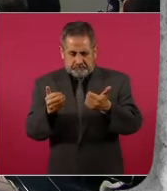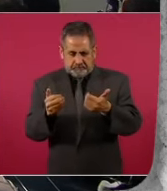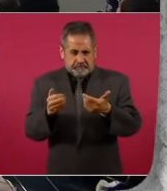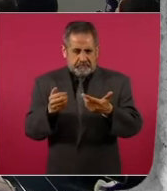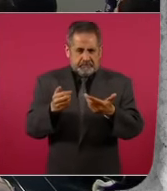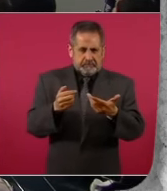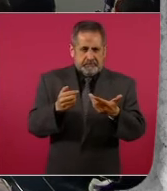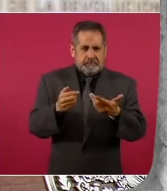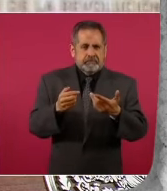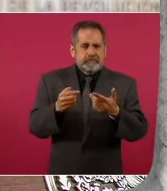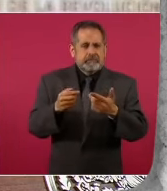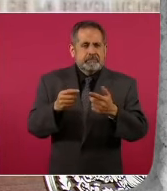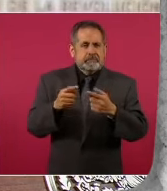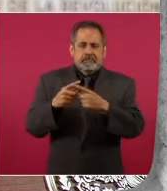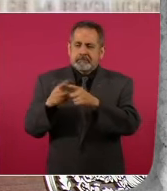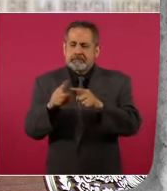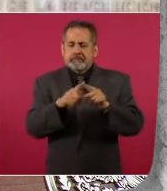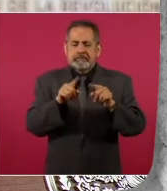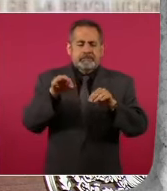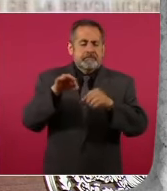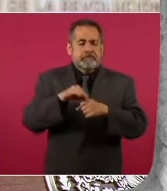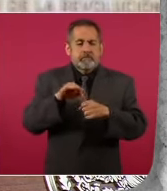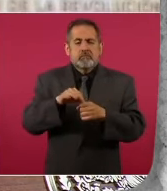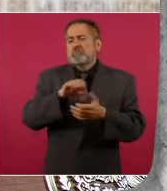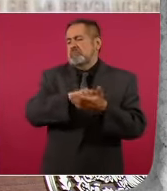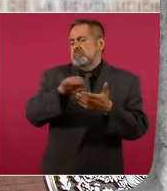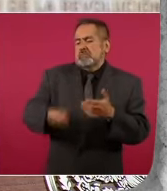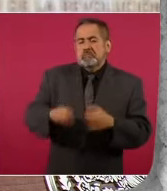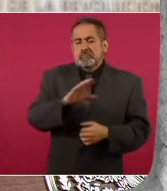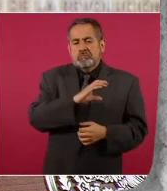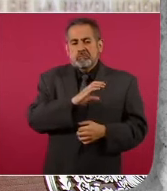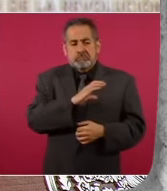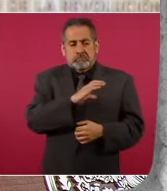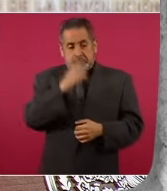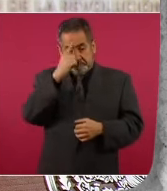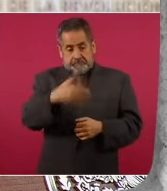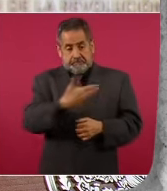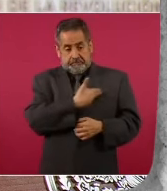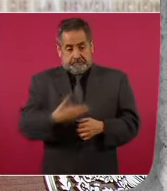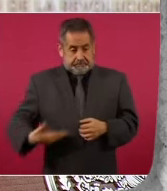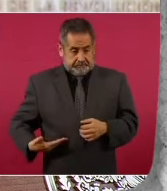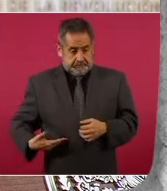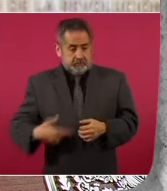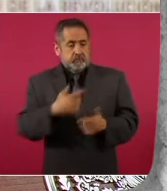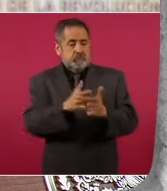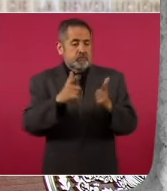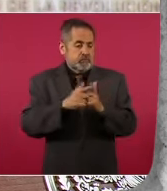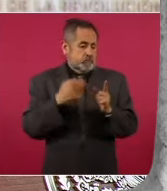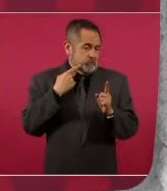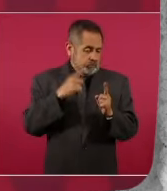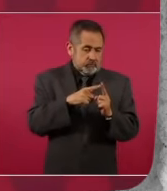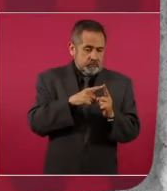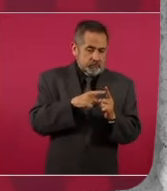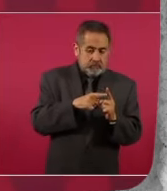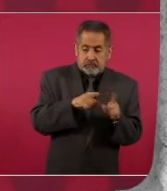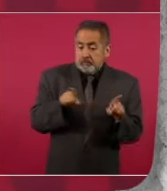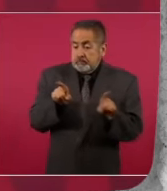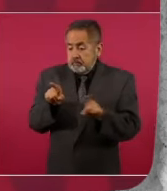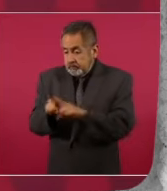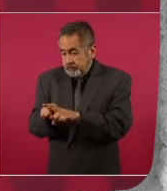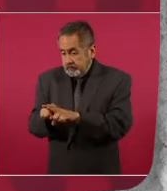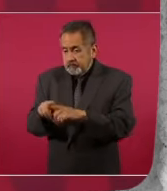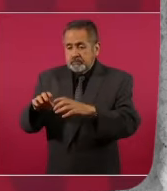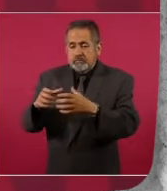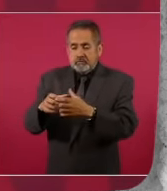vota si quieres por un candidato a presidente, pero no votes por